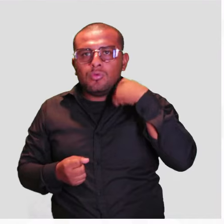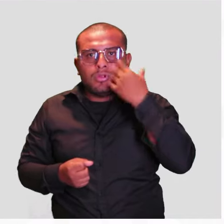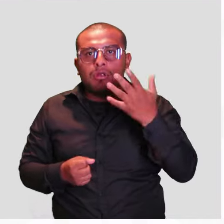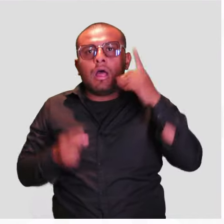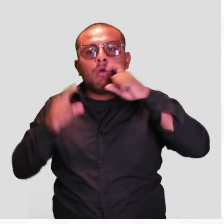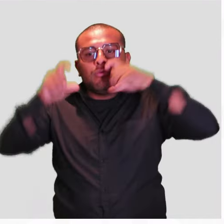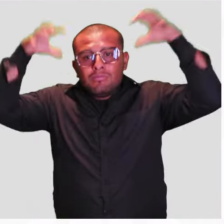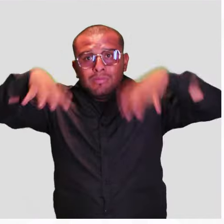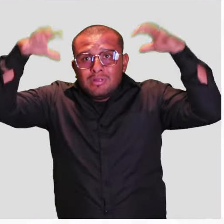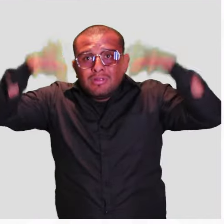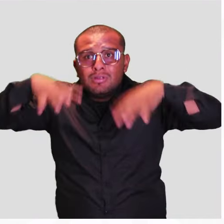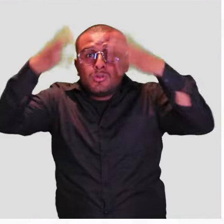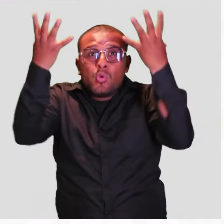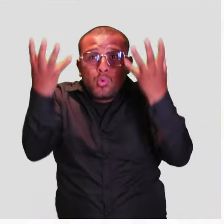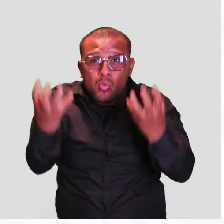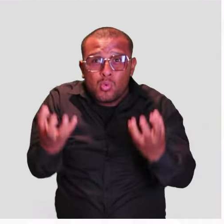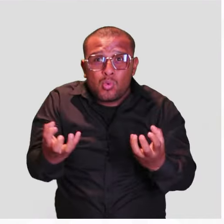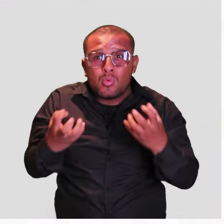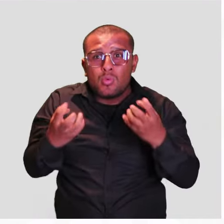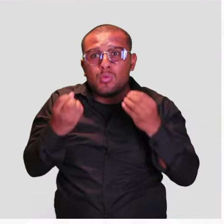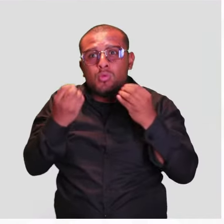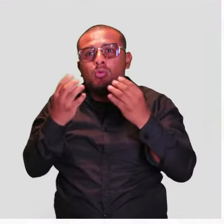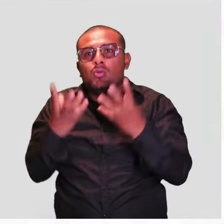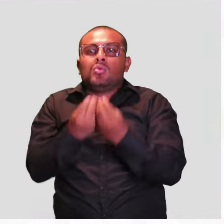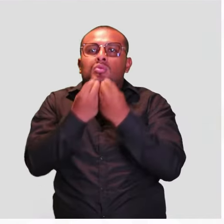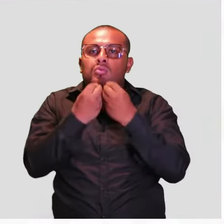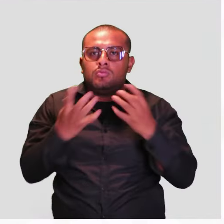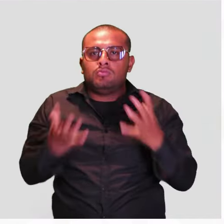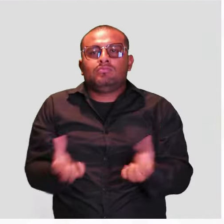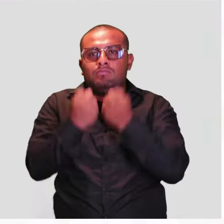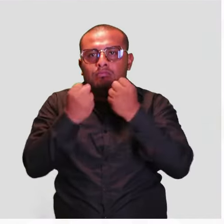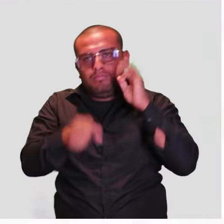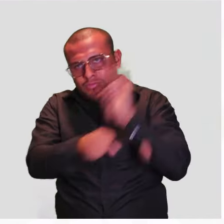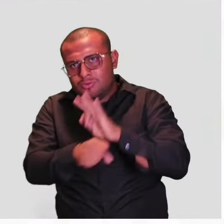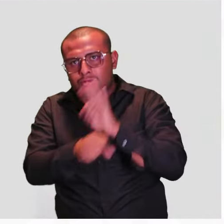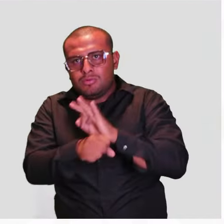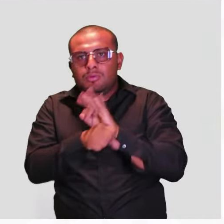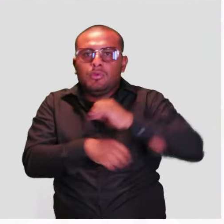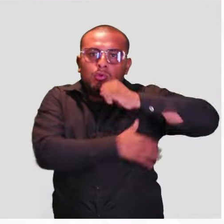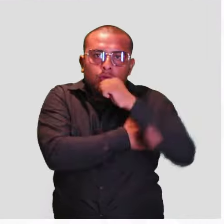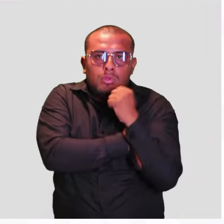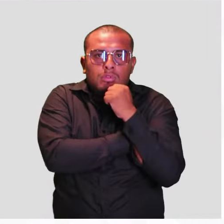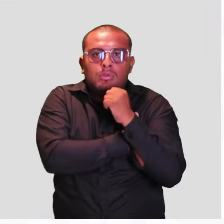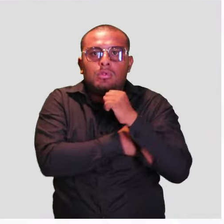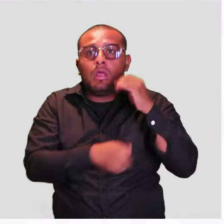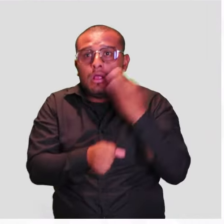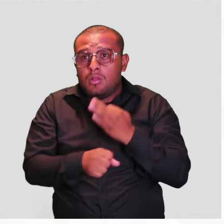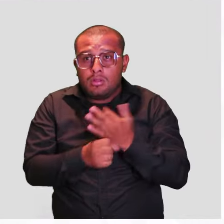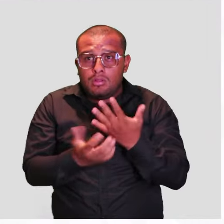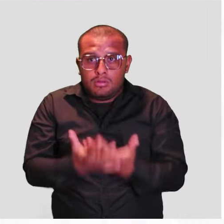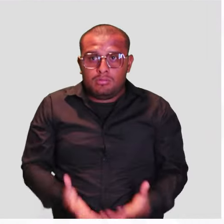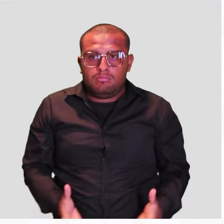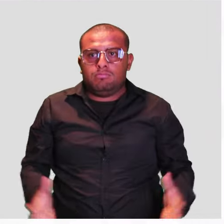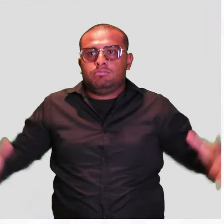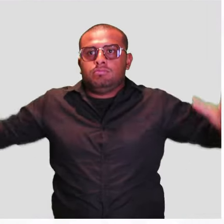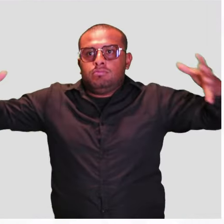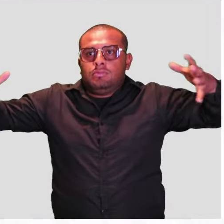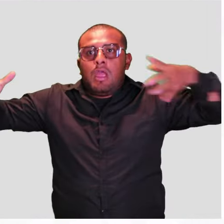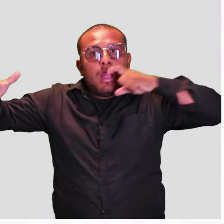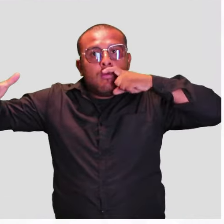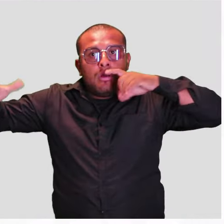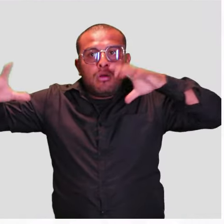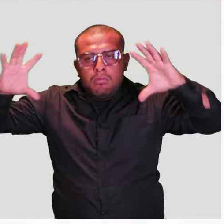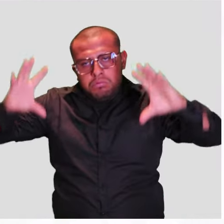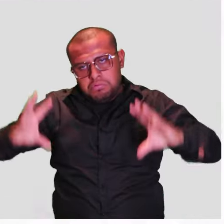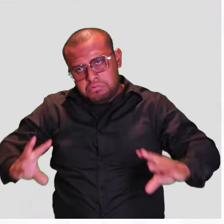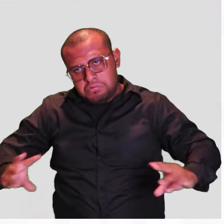pluviales. Hoy nuestros bordos, presas y represas se encuentran secas. Durante los 3 años de nuestro gobierno